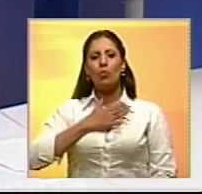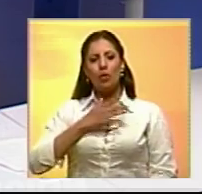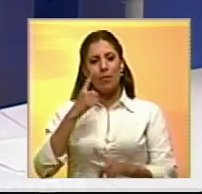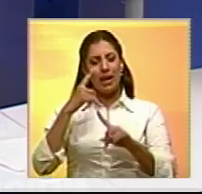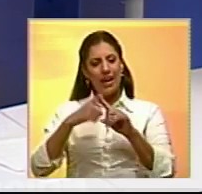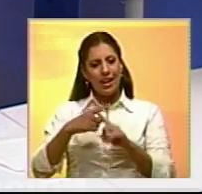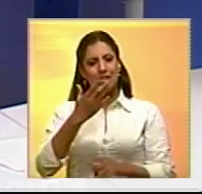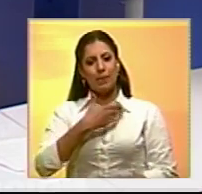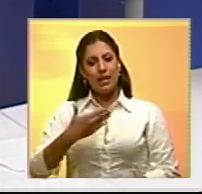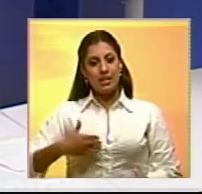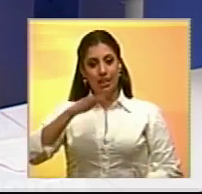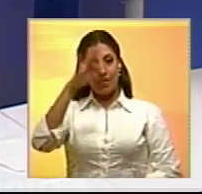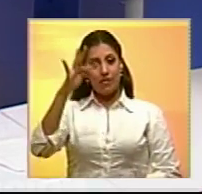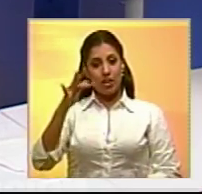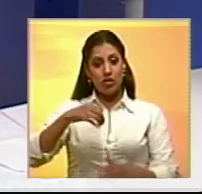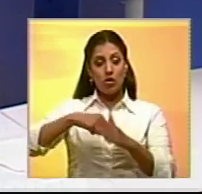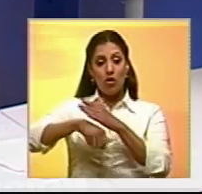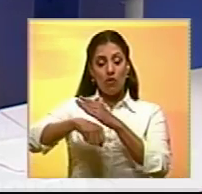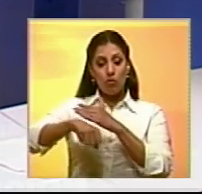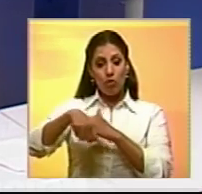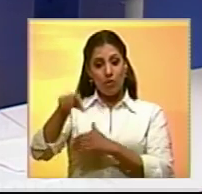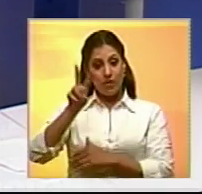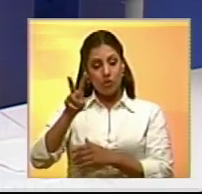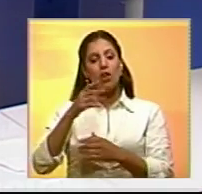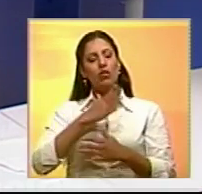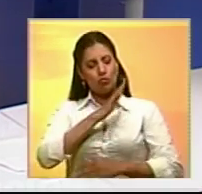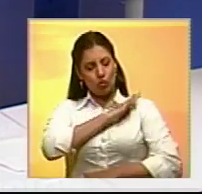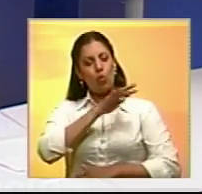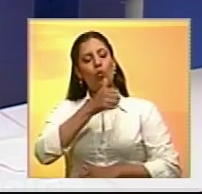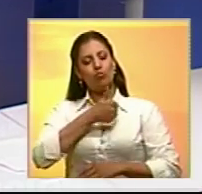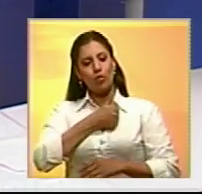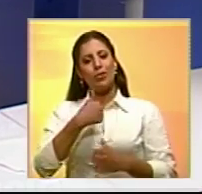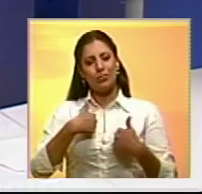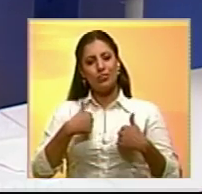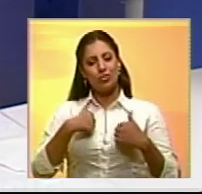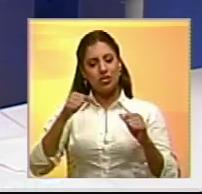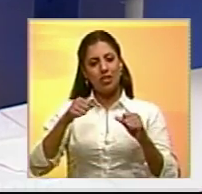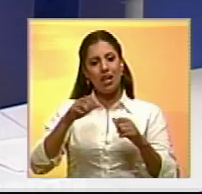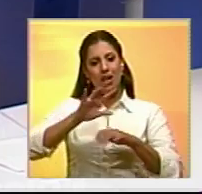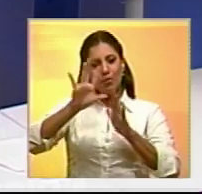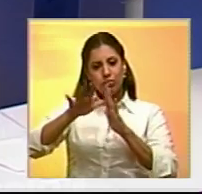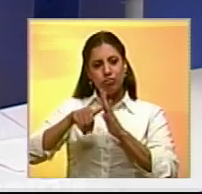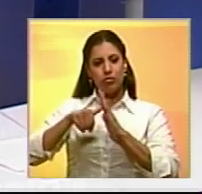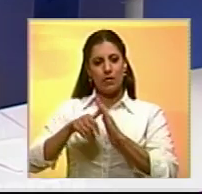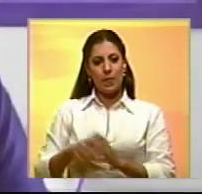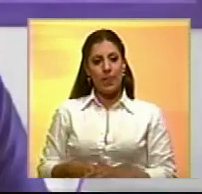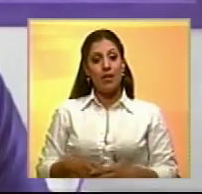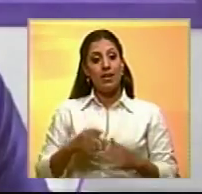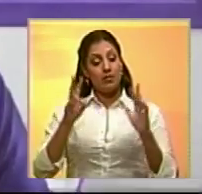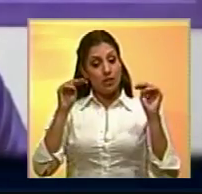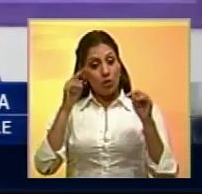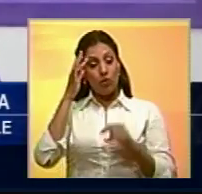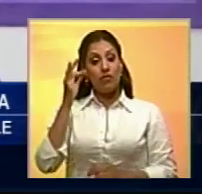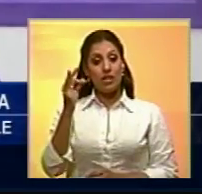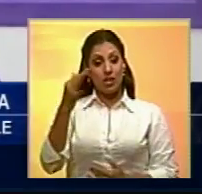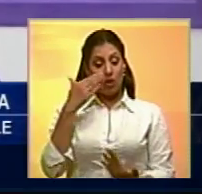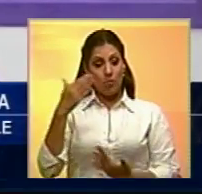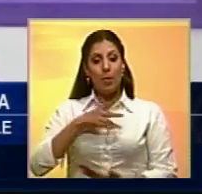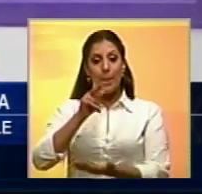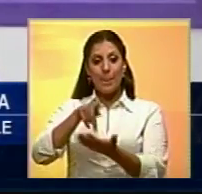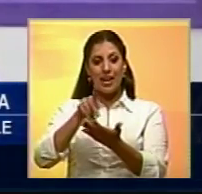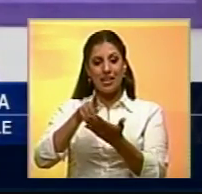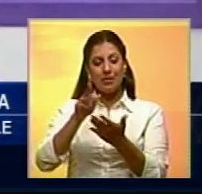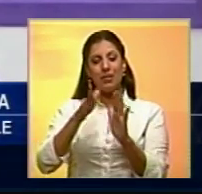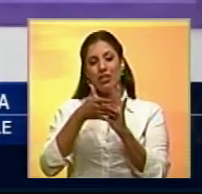expresidente de la Federación Venezolana de Fútbol, se declarará culpable por cargos de corrupción y de los que se le acusa. Según fiscales, Esquivel participó